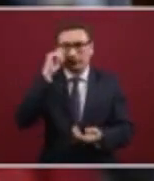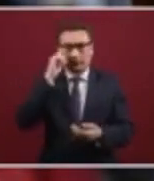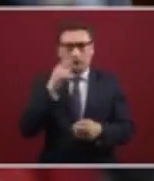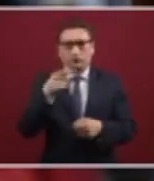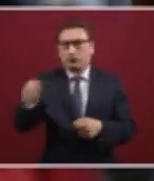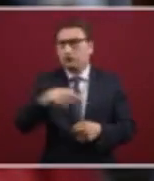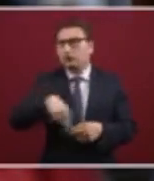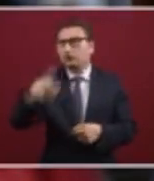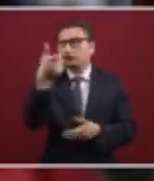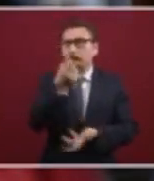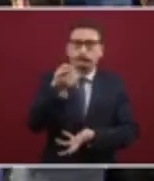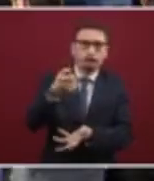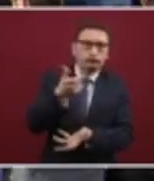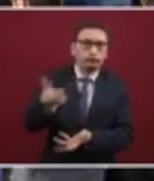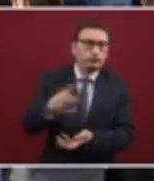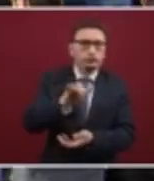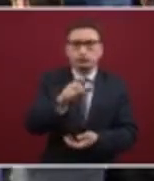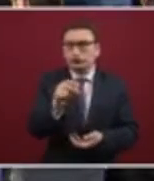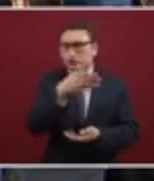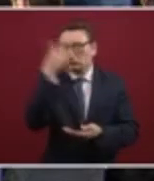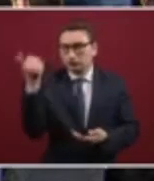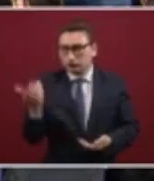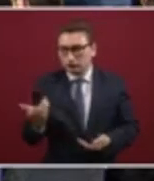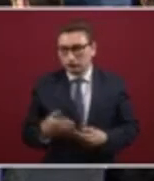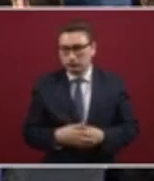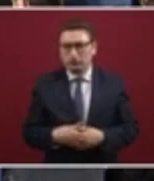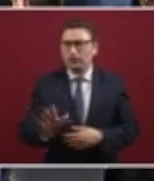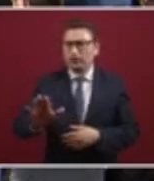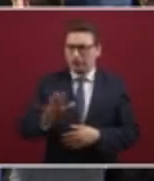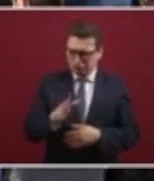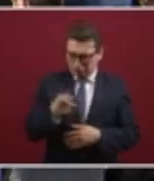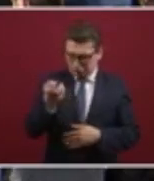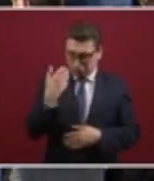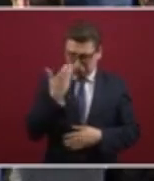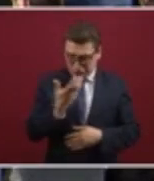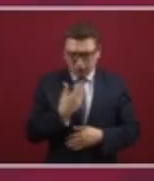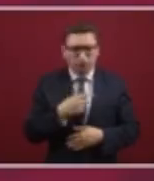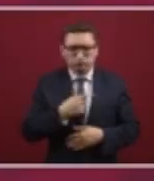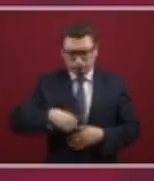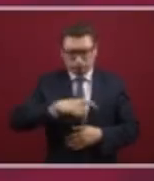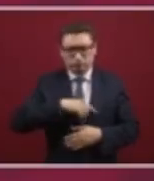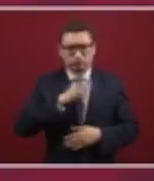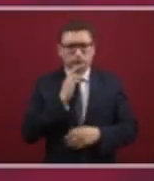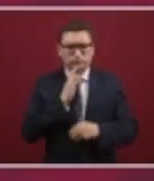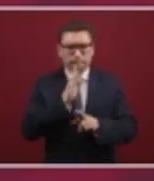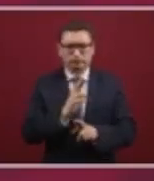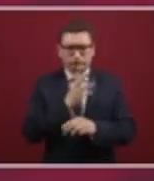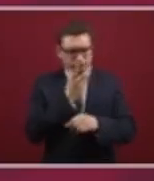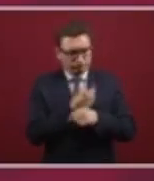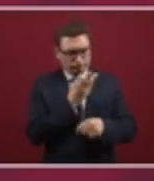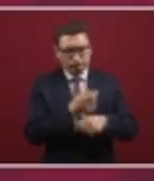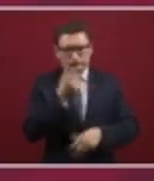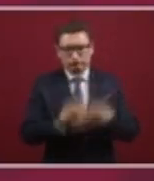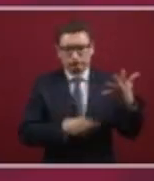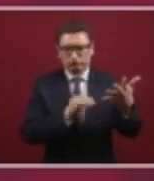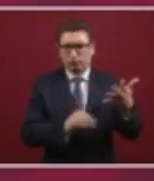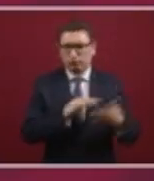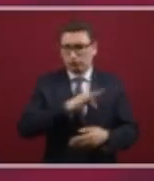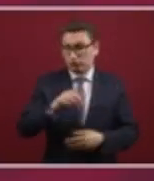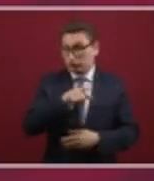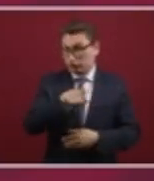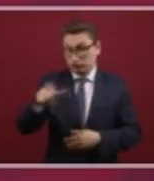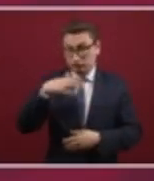monto recibieron ellos. No, pues eso se puede resolver. Damos a conocer, si lo